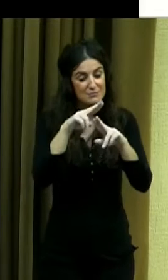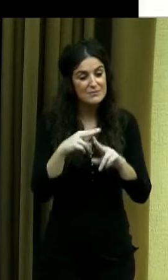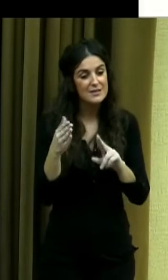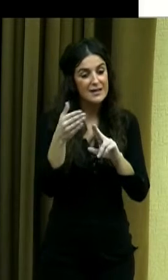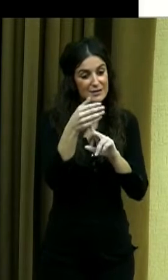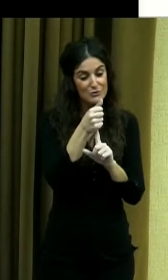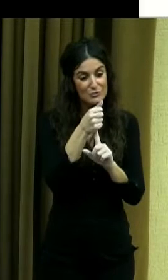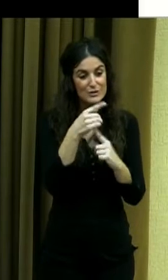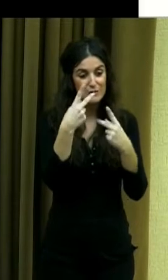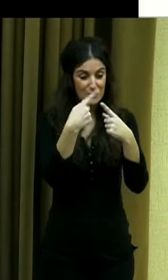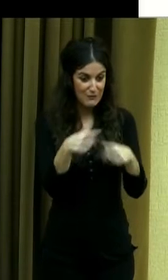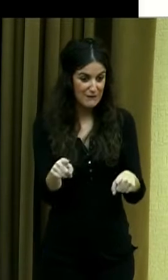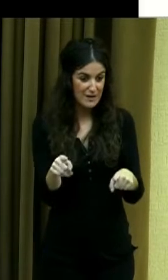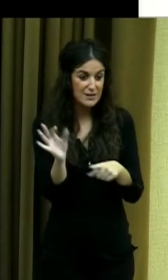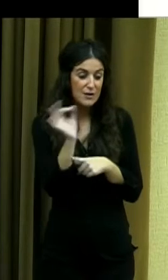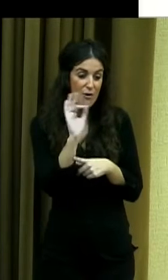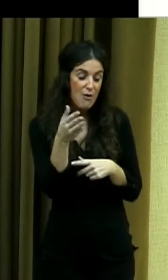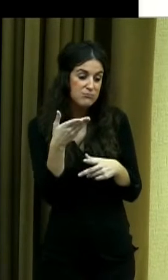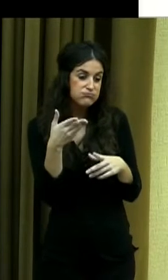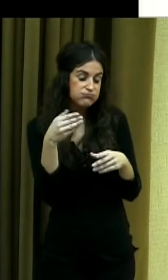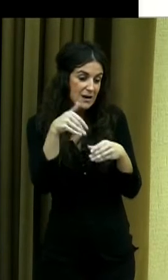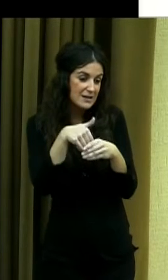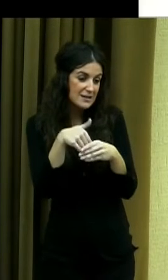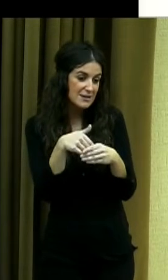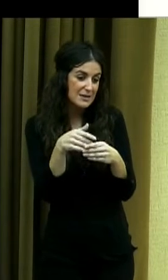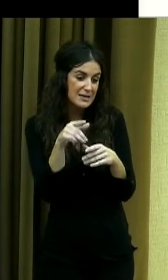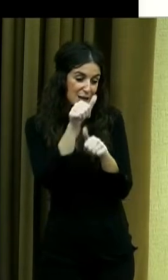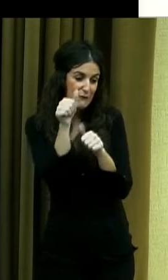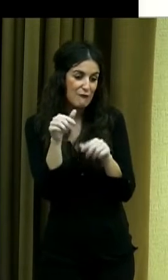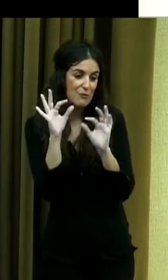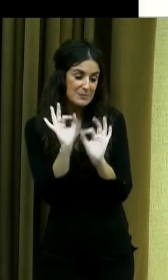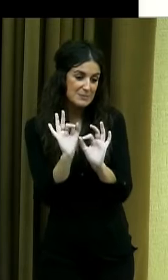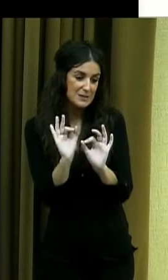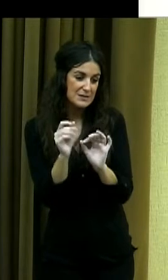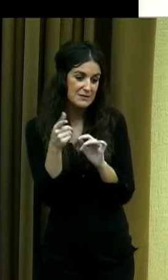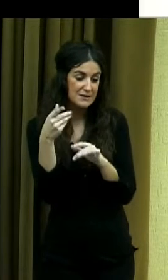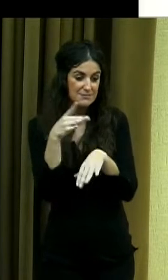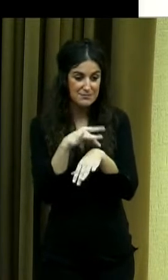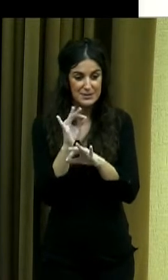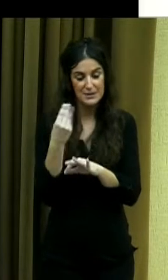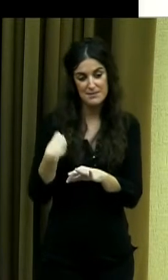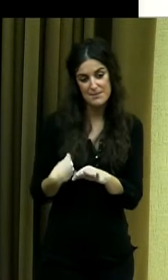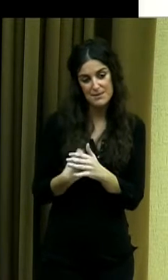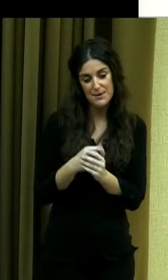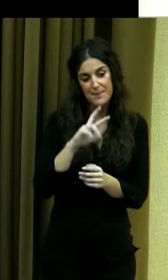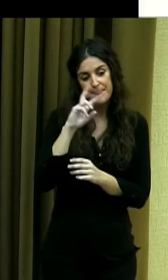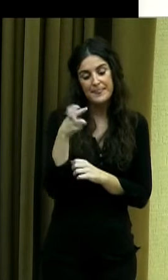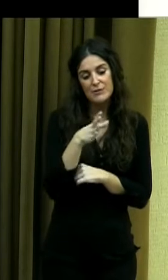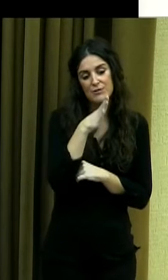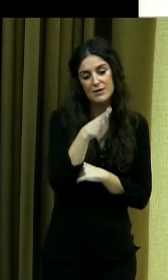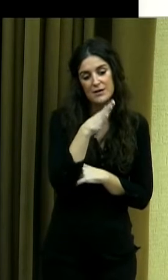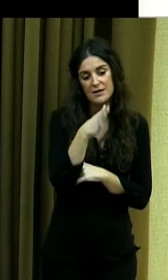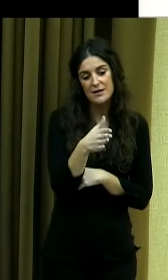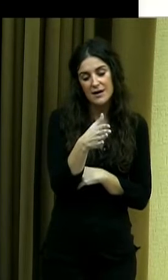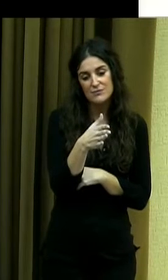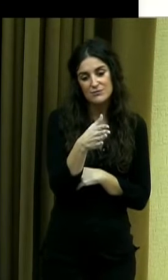o a saber intervenir de forma específica a estos pacientes. Otras causas también que